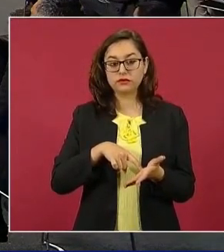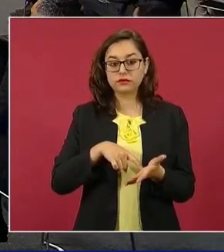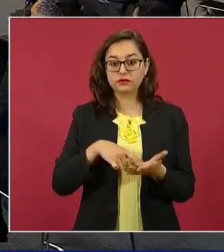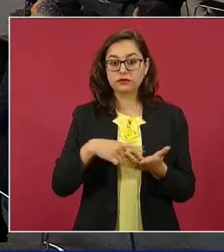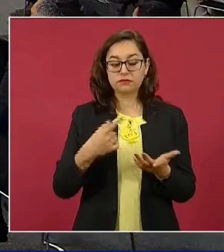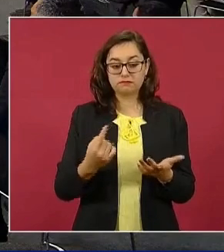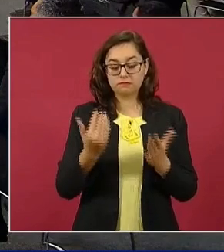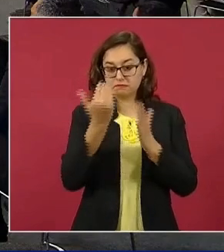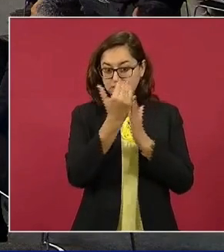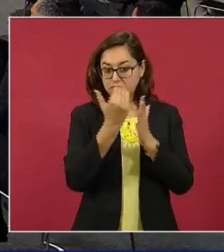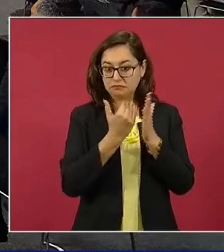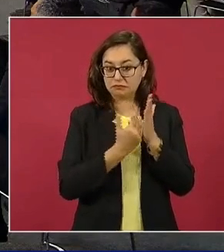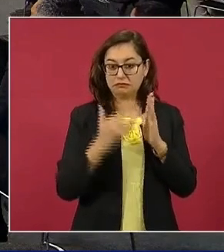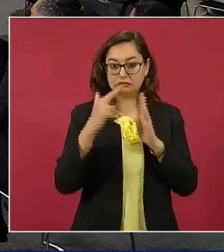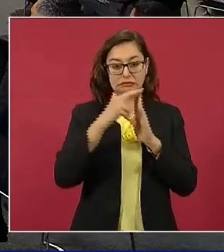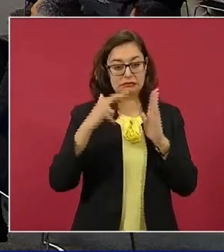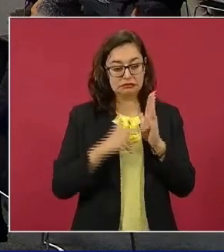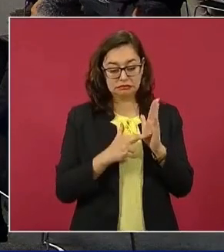demasiados requisitos,